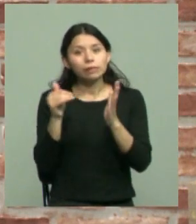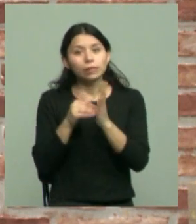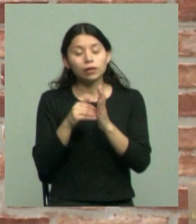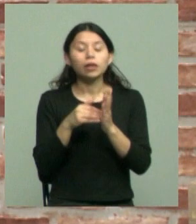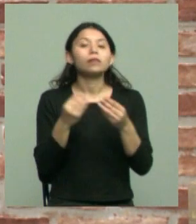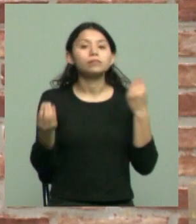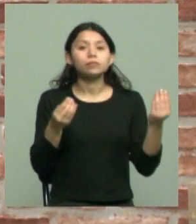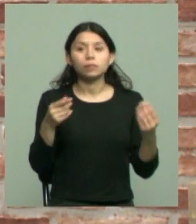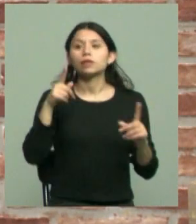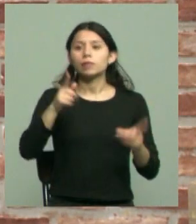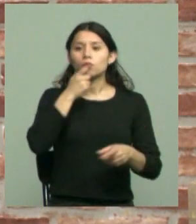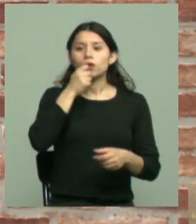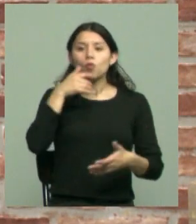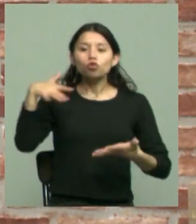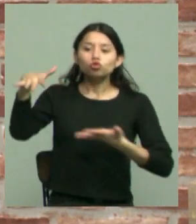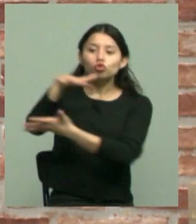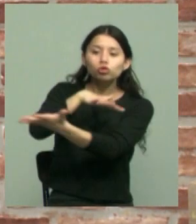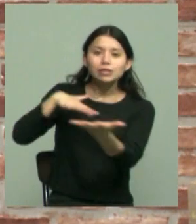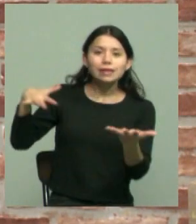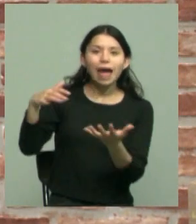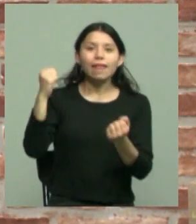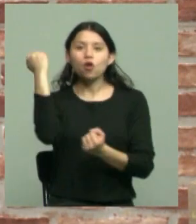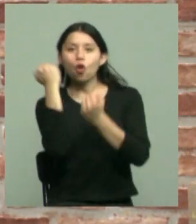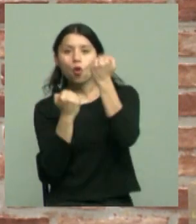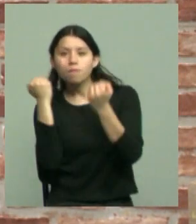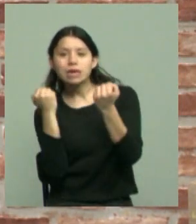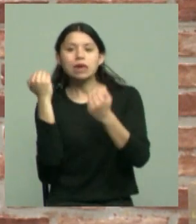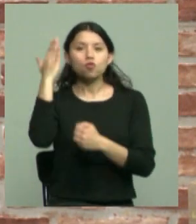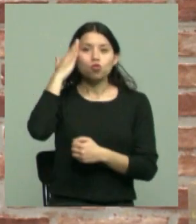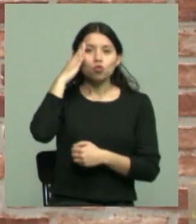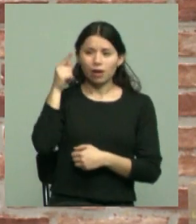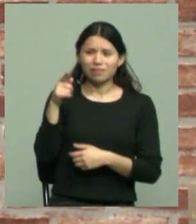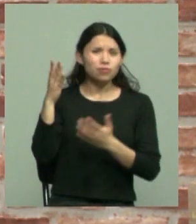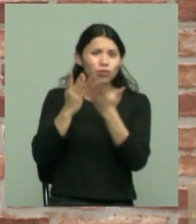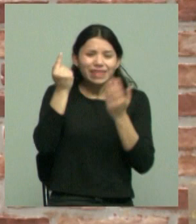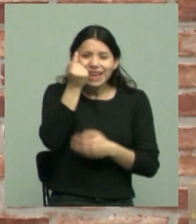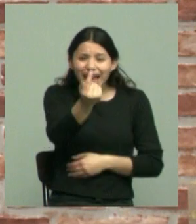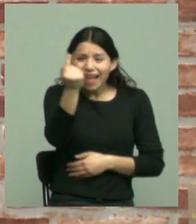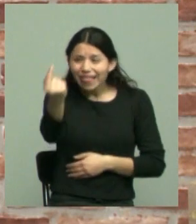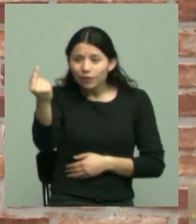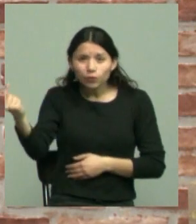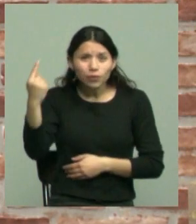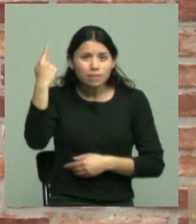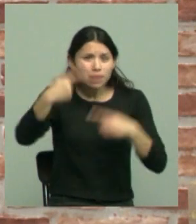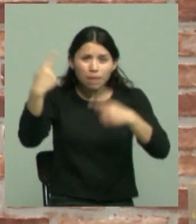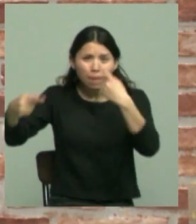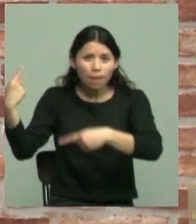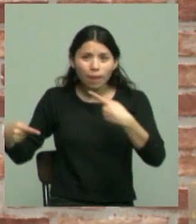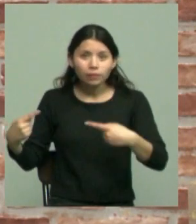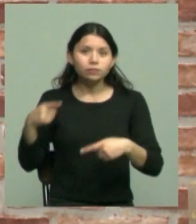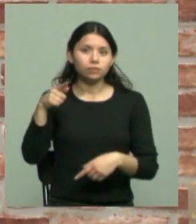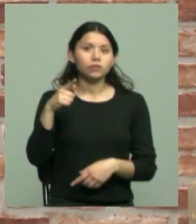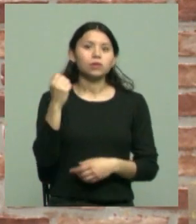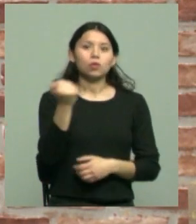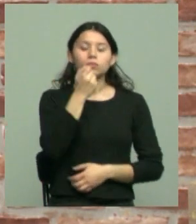condición socioeconómica, sociocultural de cada uno de los alumnos y alumnas, y me imagino que esto también ha tenido impacto tanto en el 2022 y que en